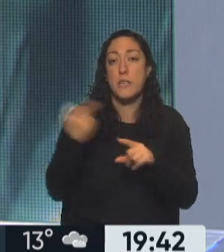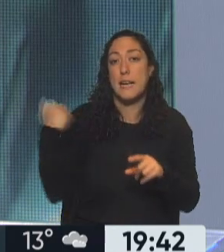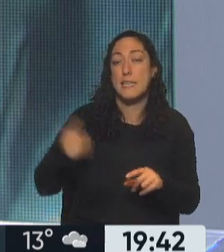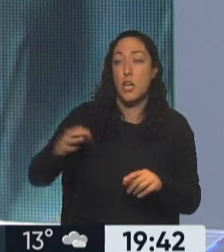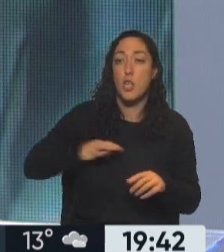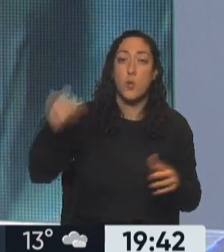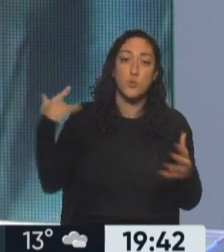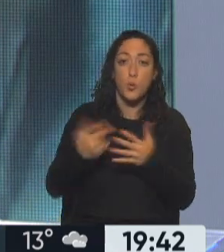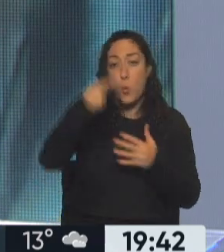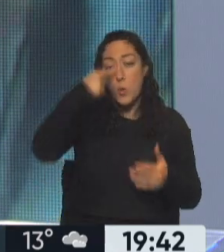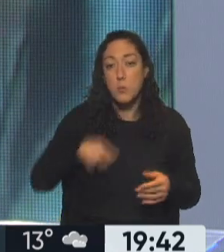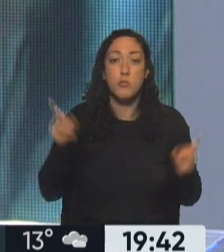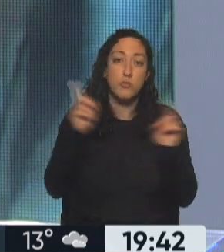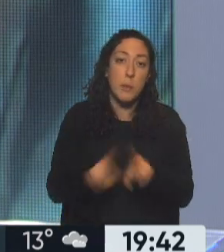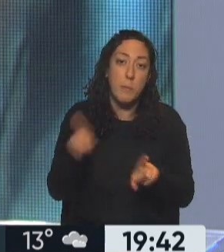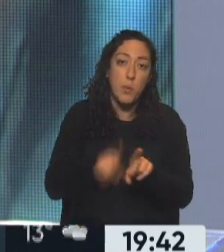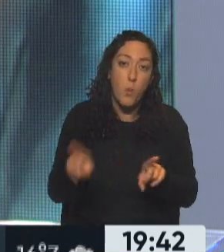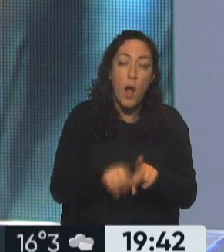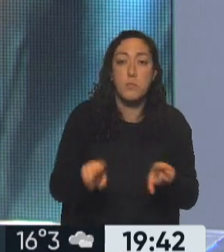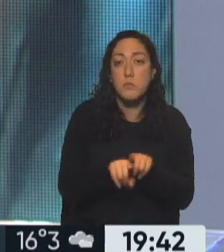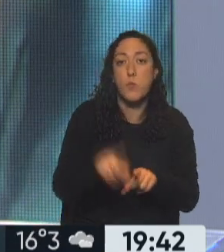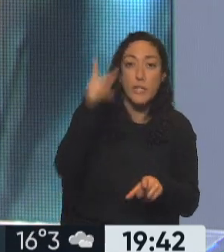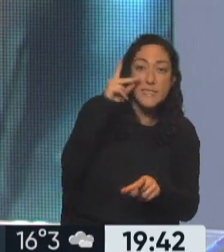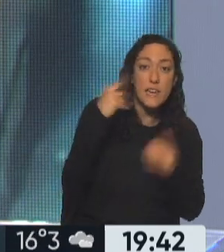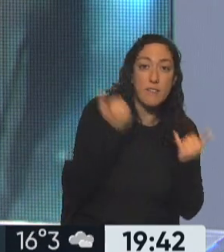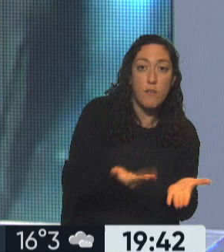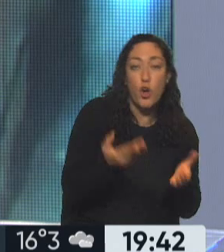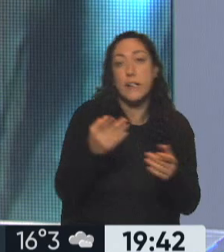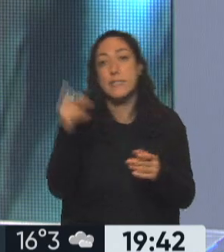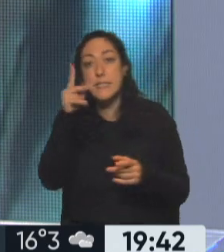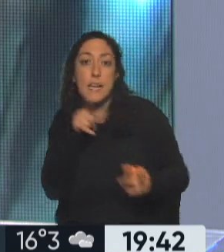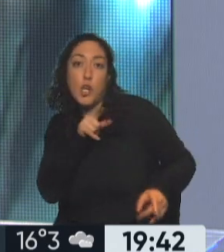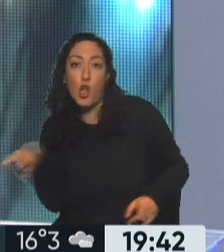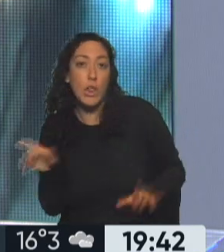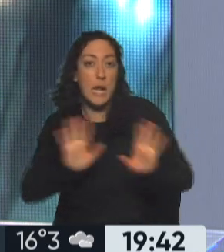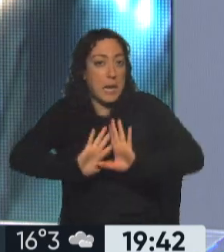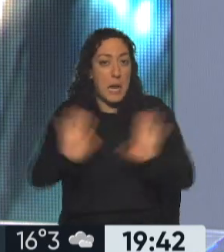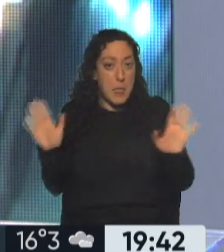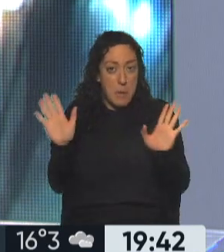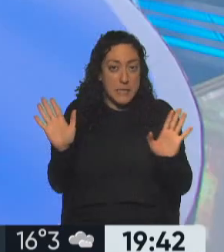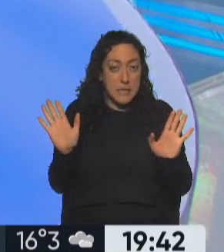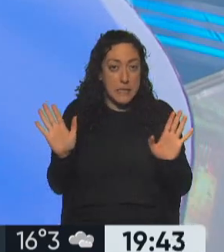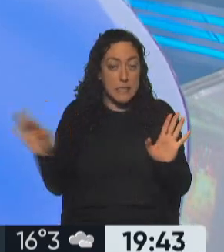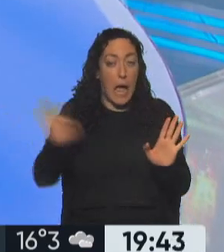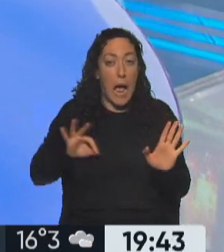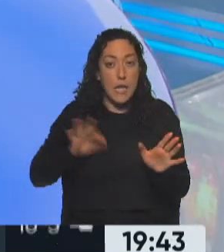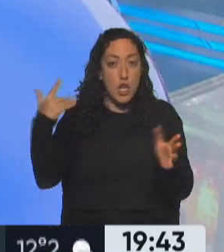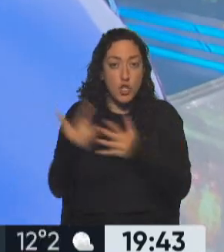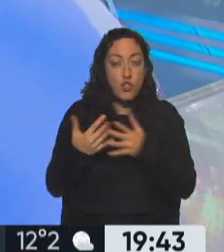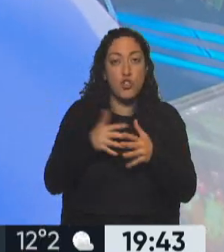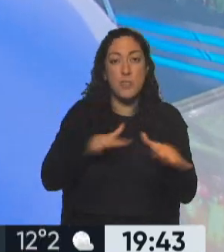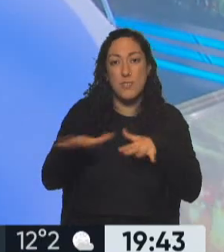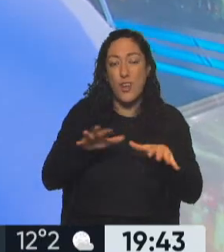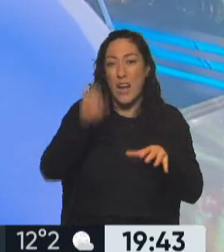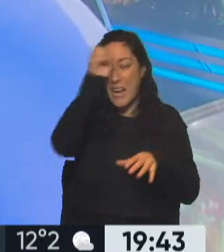últimos años, que es el de kirchnerismo-antikirchnerismo. Claro. Así entendemos los años, si querés, desde la crisis del campo,